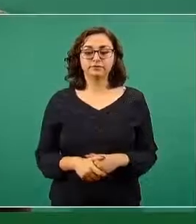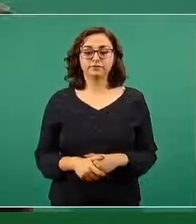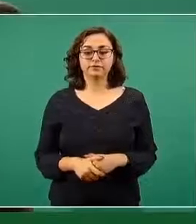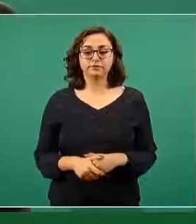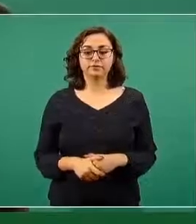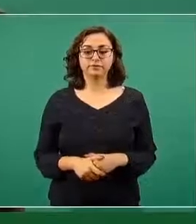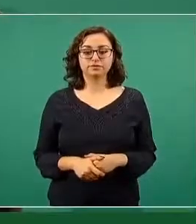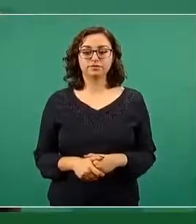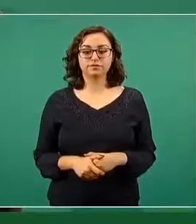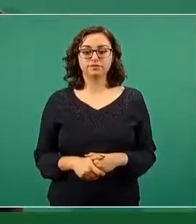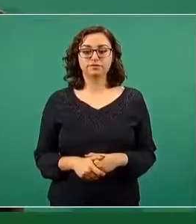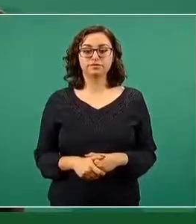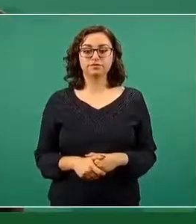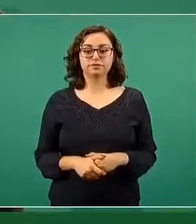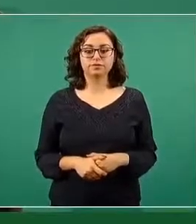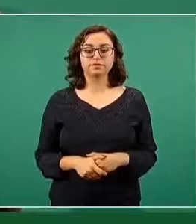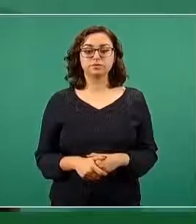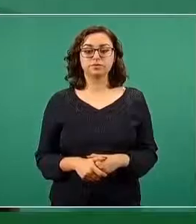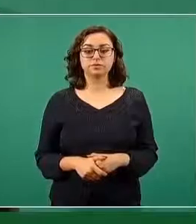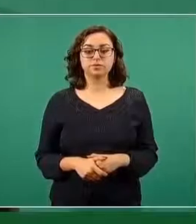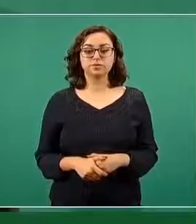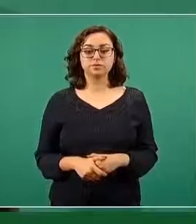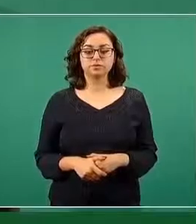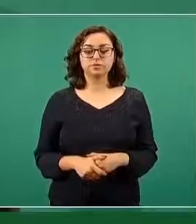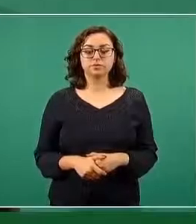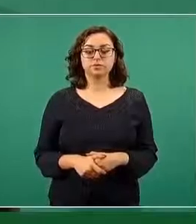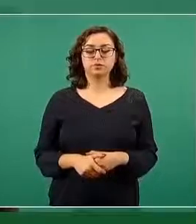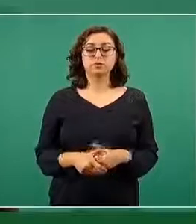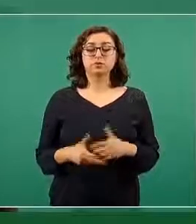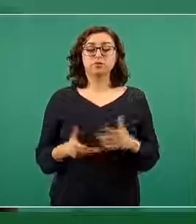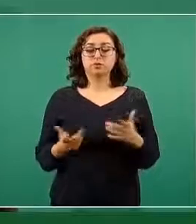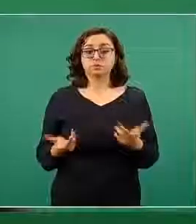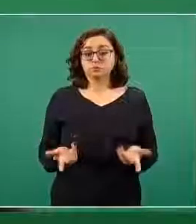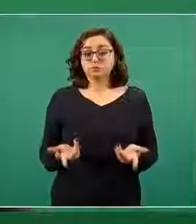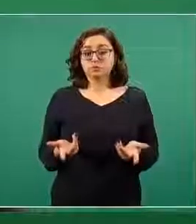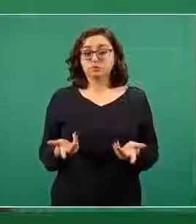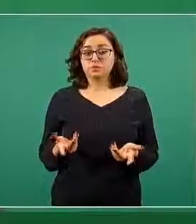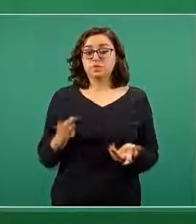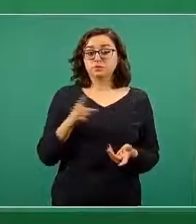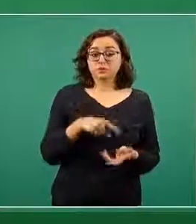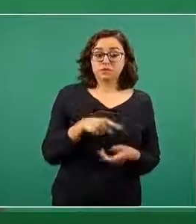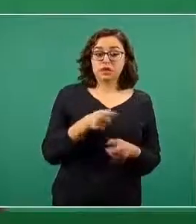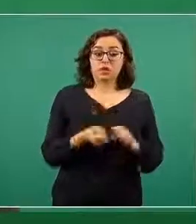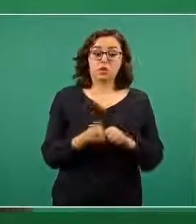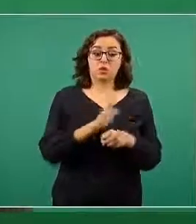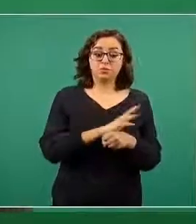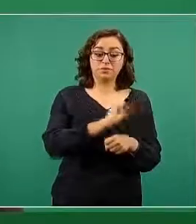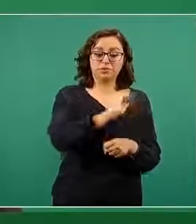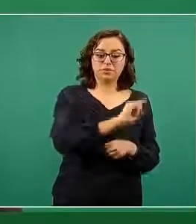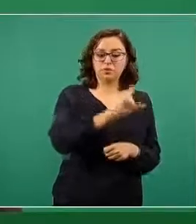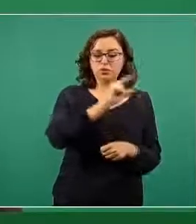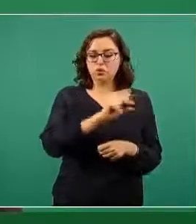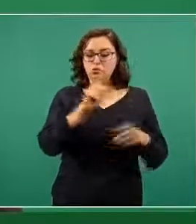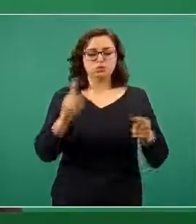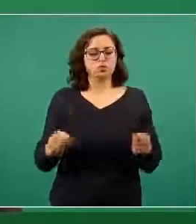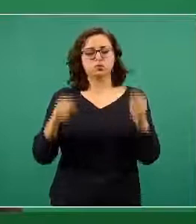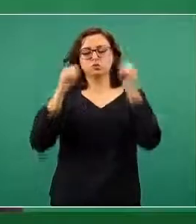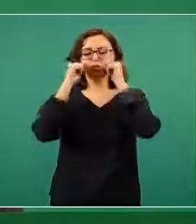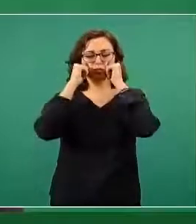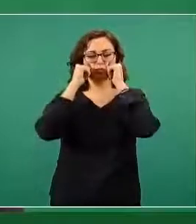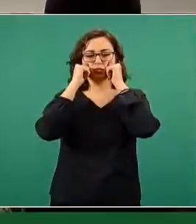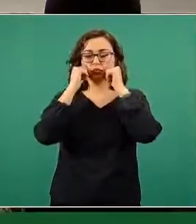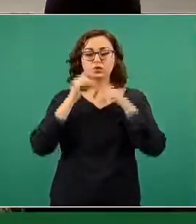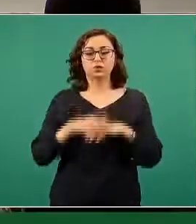segunda dosis de vacuna COVID, independientemente de que haya resultado positiva o negativa